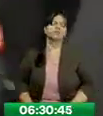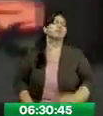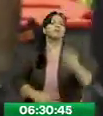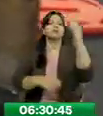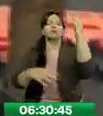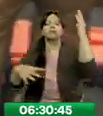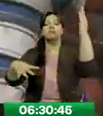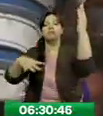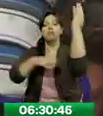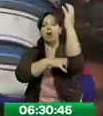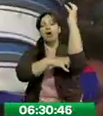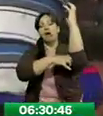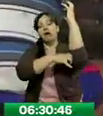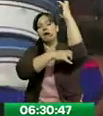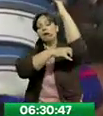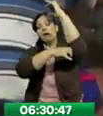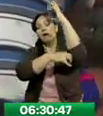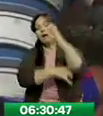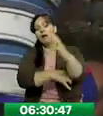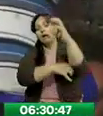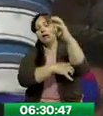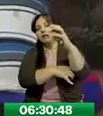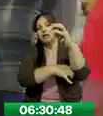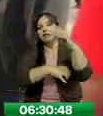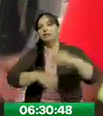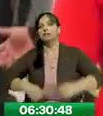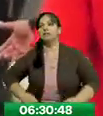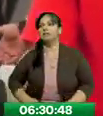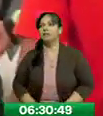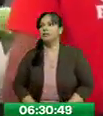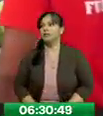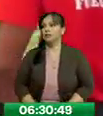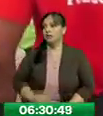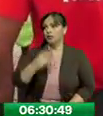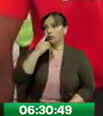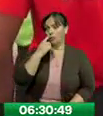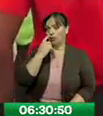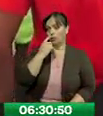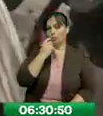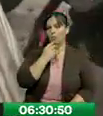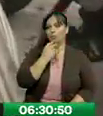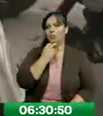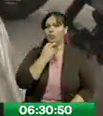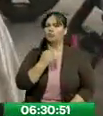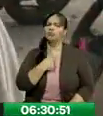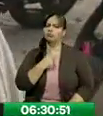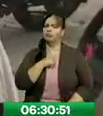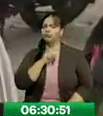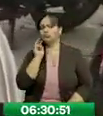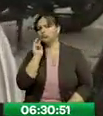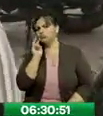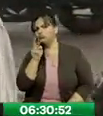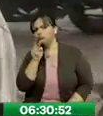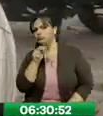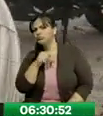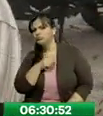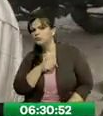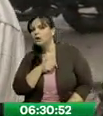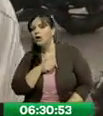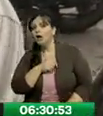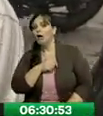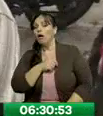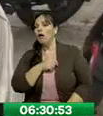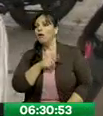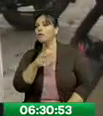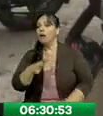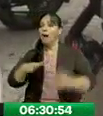se desprendió de su base de concreto. Yo estaba aquí al frente porque yo soy guardia. Ya, yo cuando yo estaba en la casa ahí, cuando yo sentí un